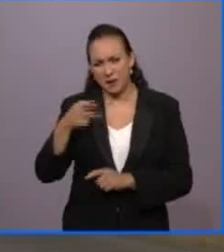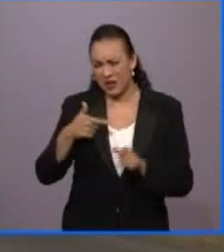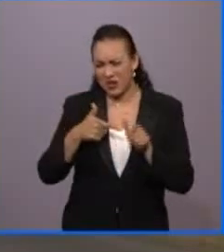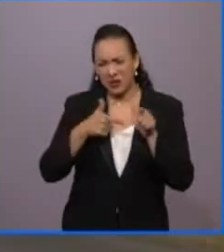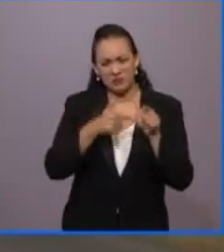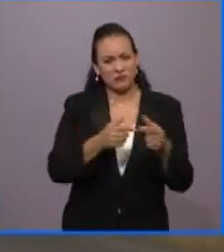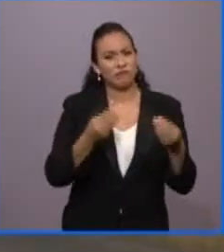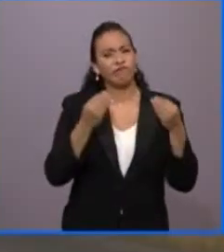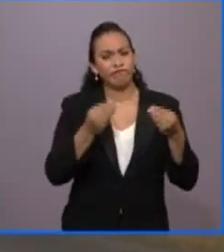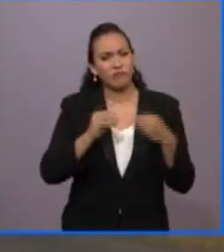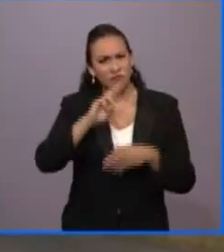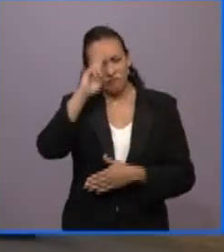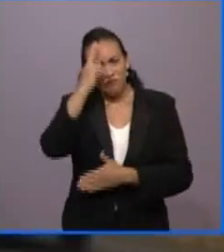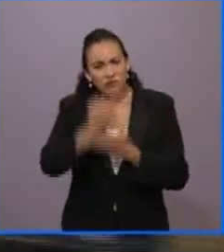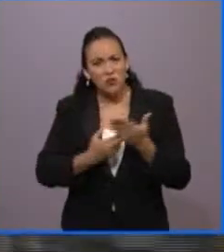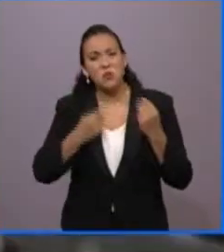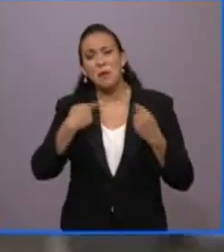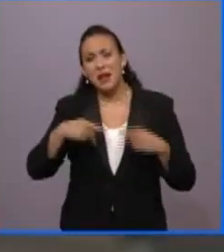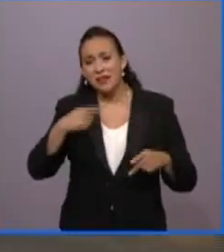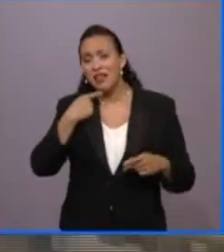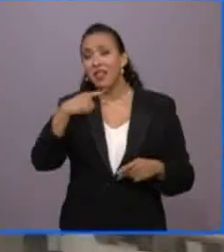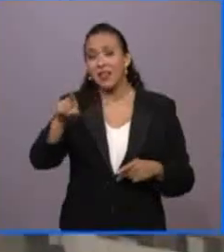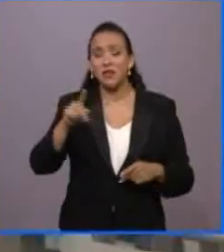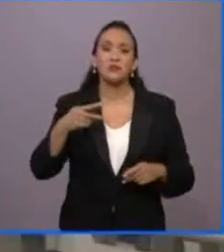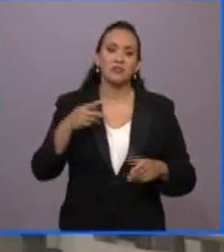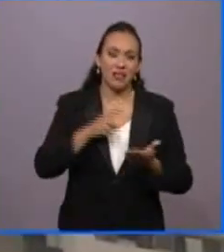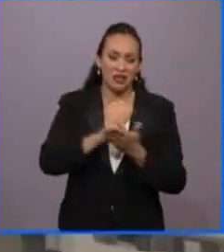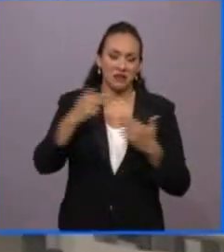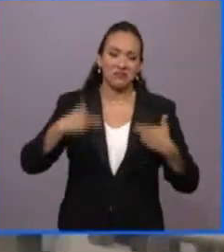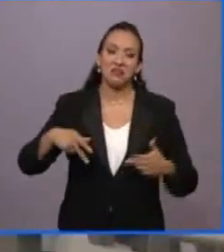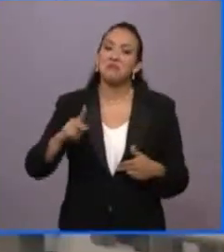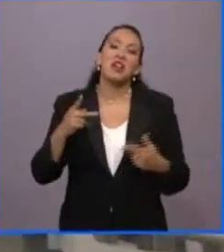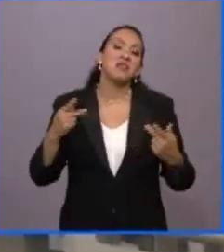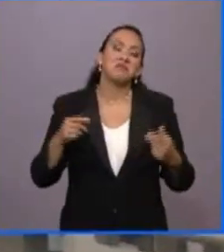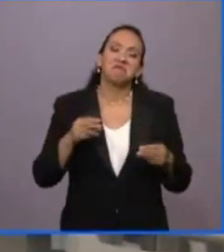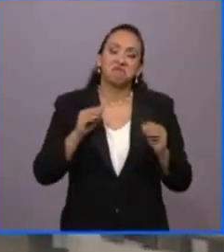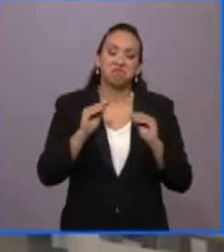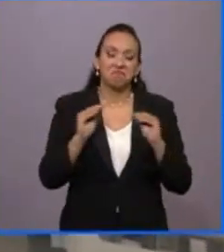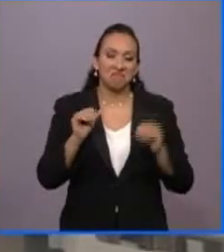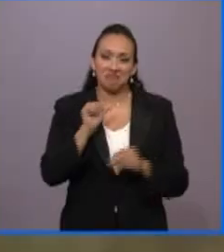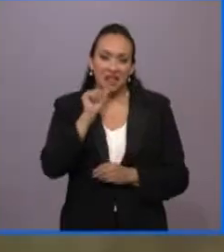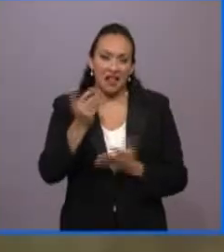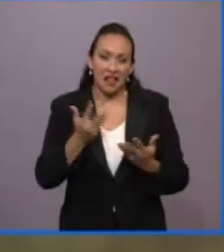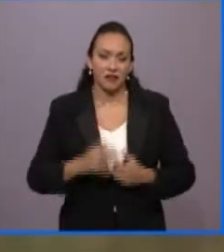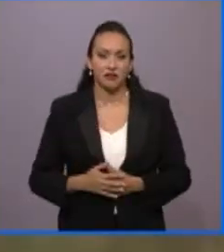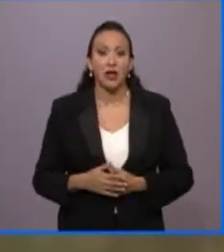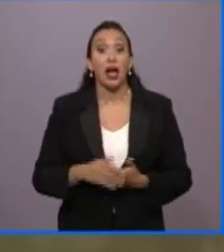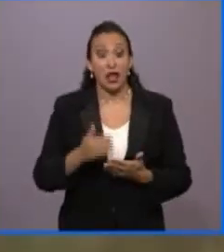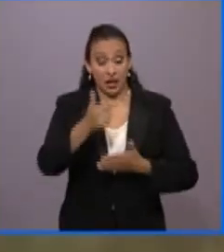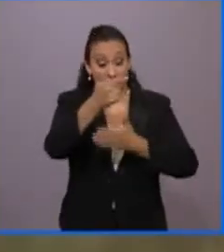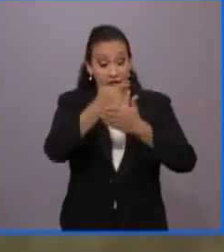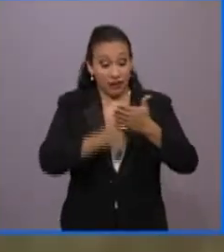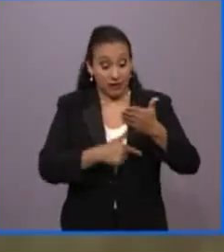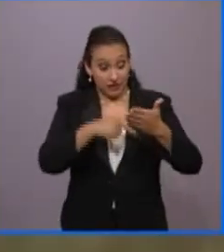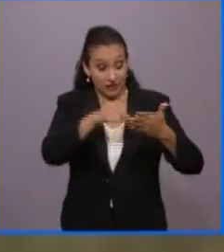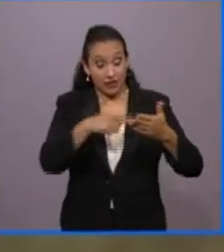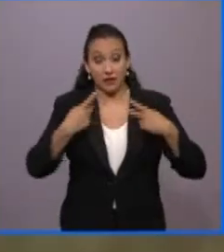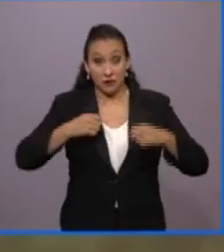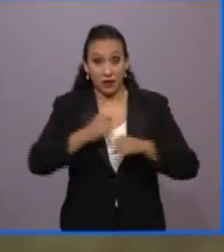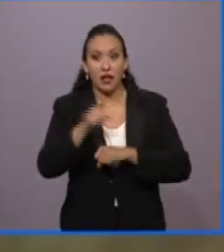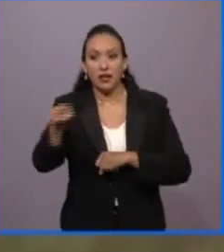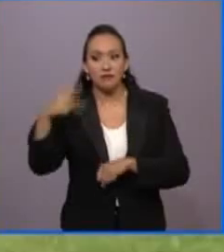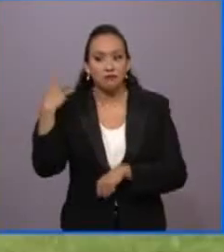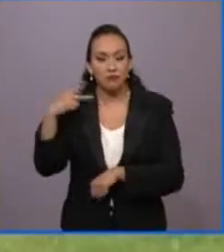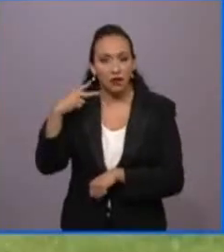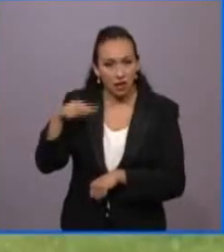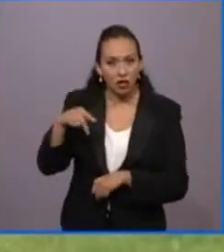frente a denuncias graves de violaciones a derechos humanos. Según datos del Registro Nacional del Delito de Tortura, Veracruz es la segunda